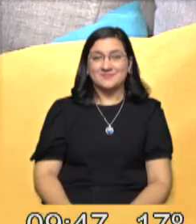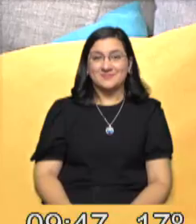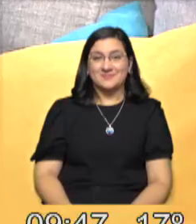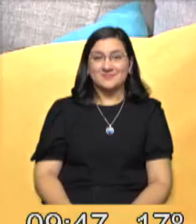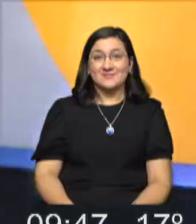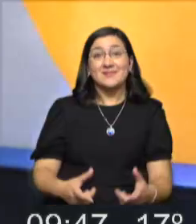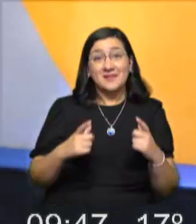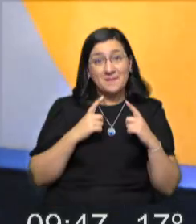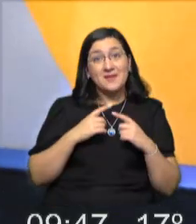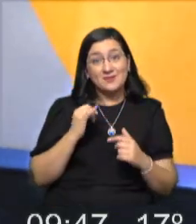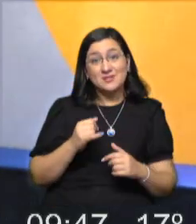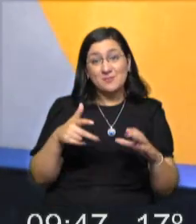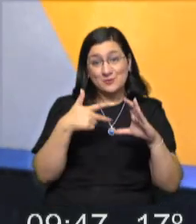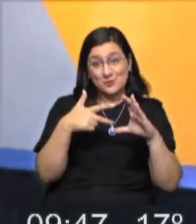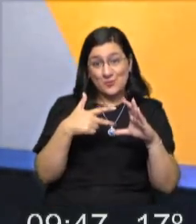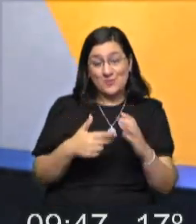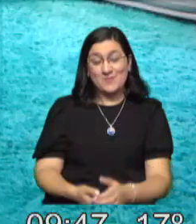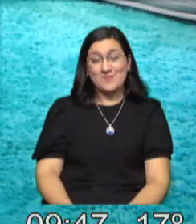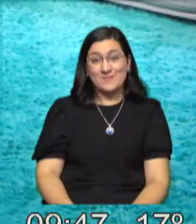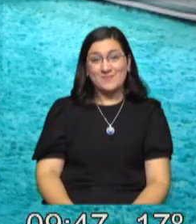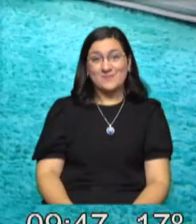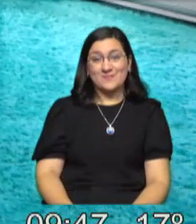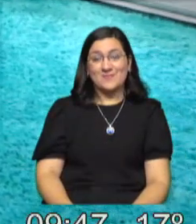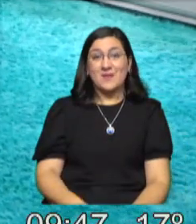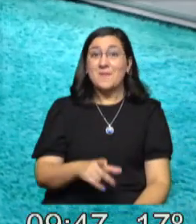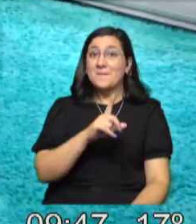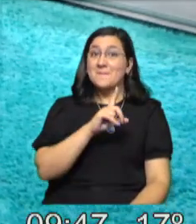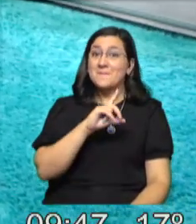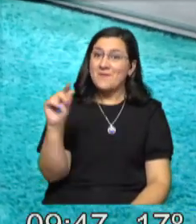pero te espero, Fito. Por Zoom, ya sabes cómo es. Lo hice con una sonrisa. ¡Me voy!